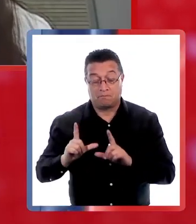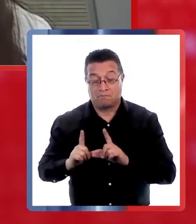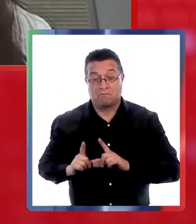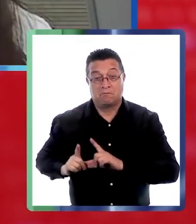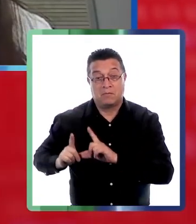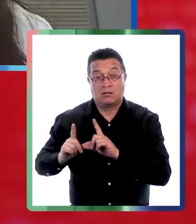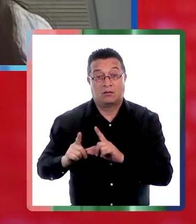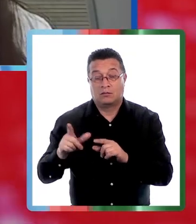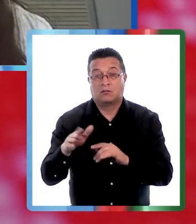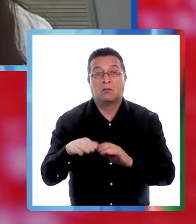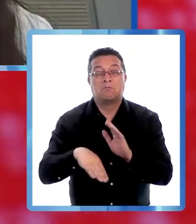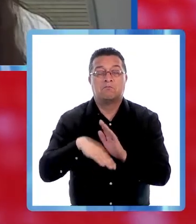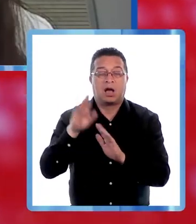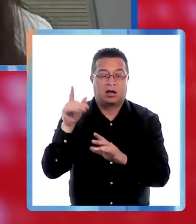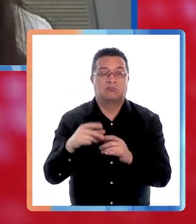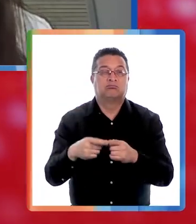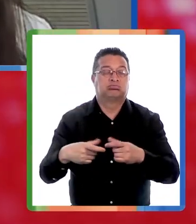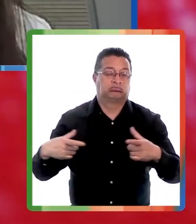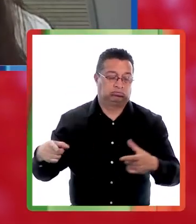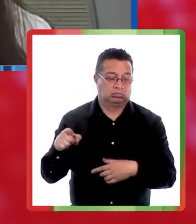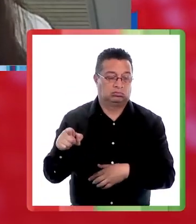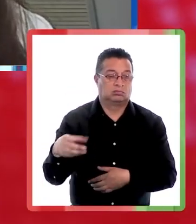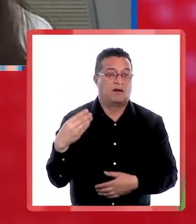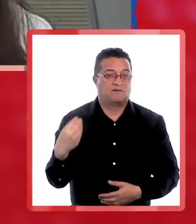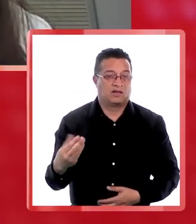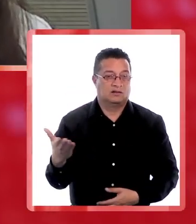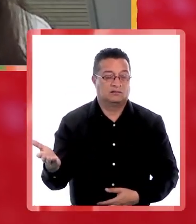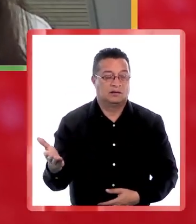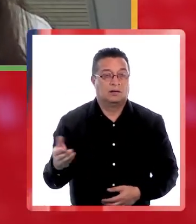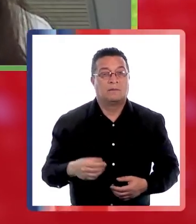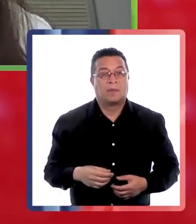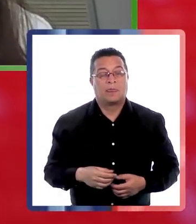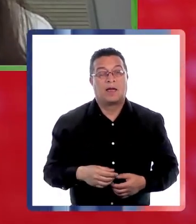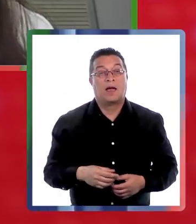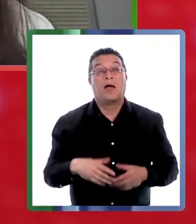de mamografía es bastante más alta.